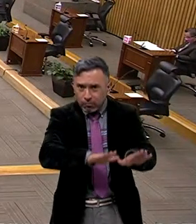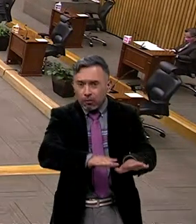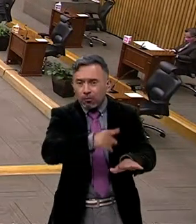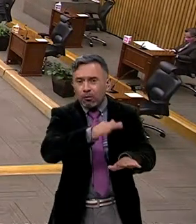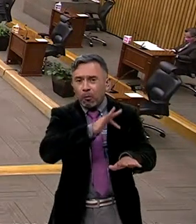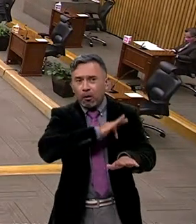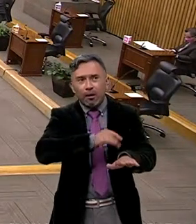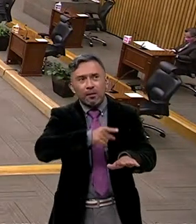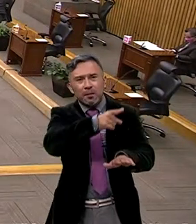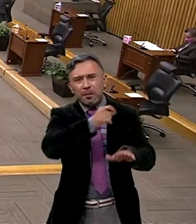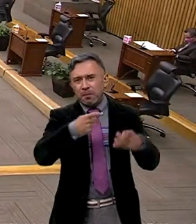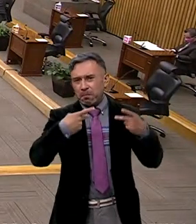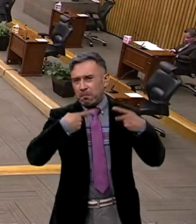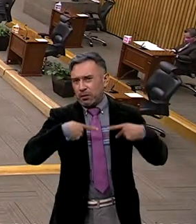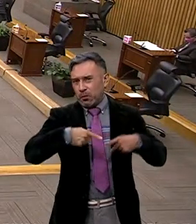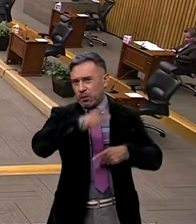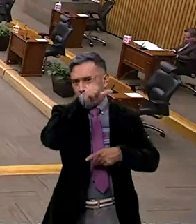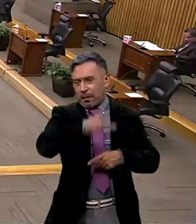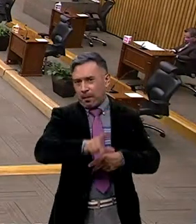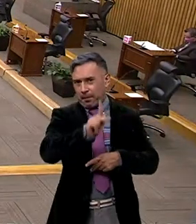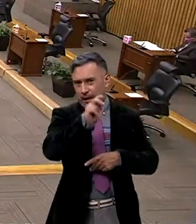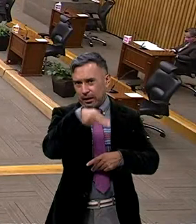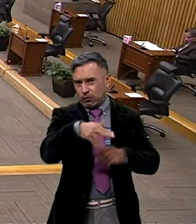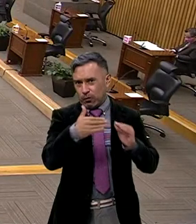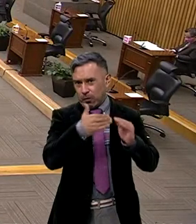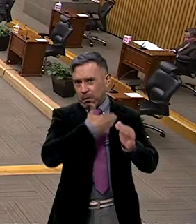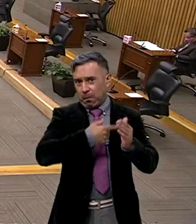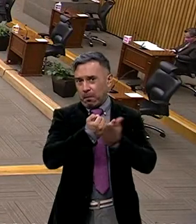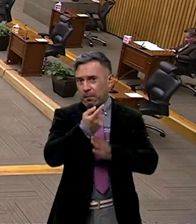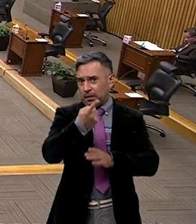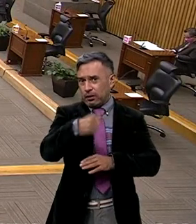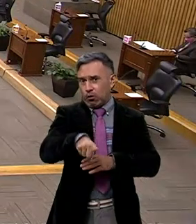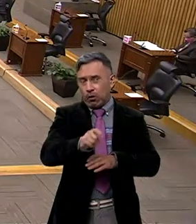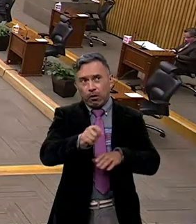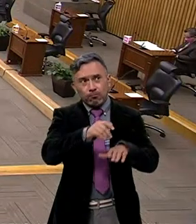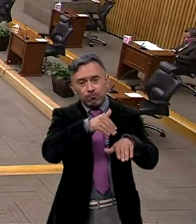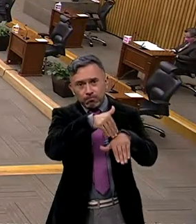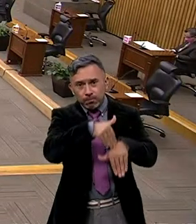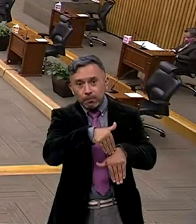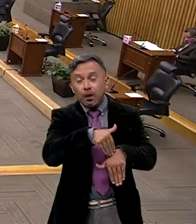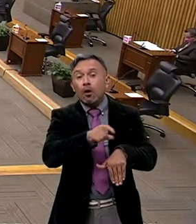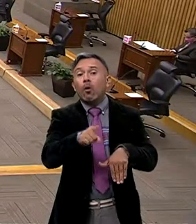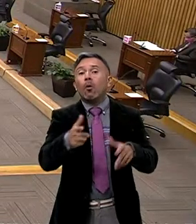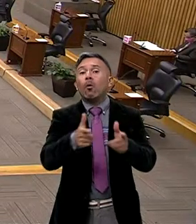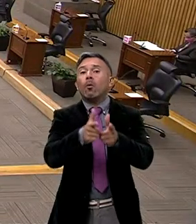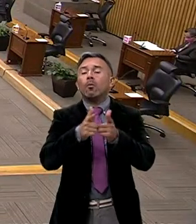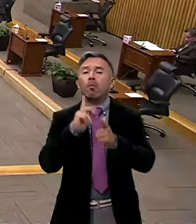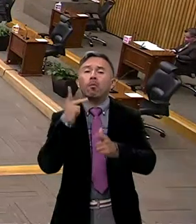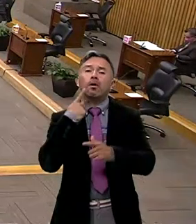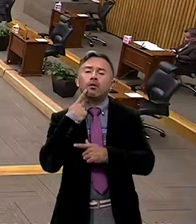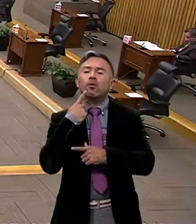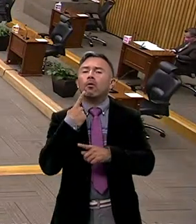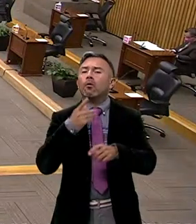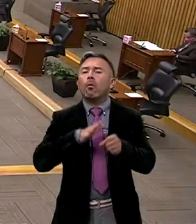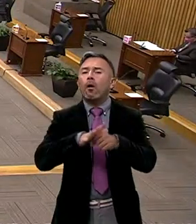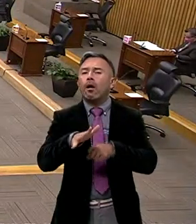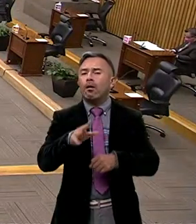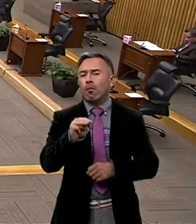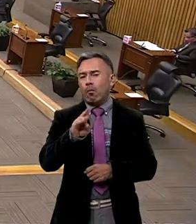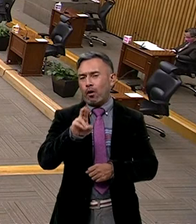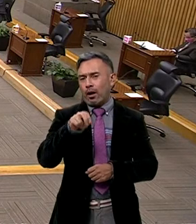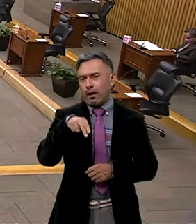de un hombre desde palacio nacional en un partido y desde un partido político como es morena